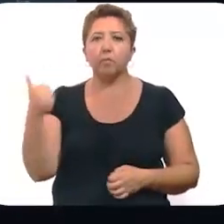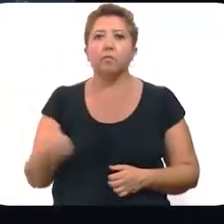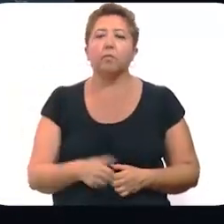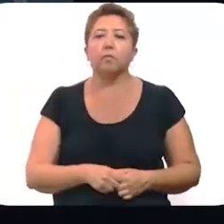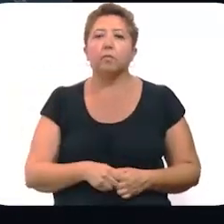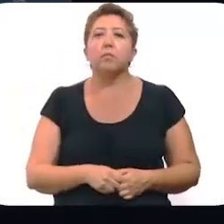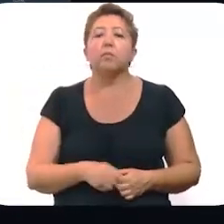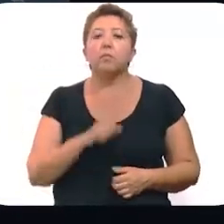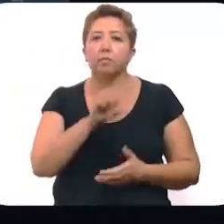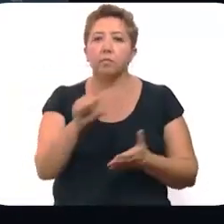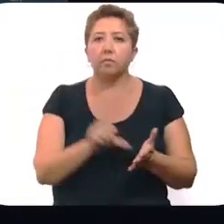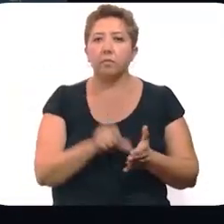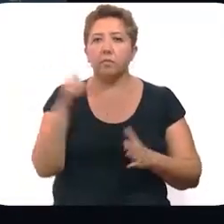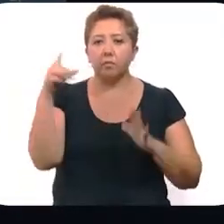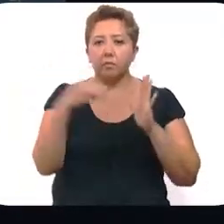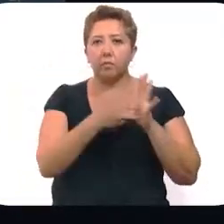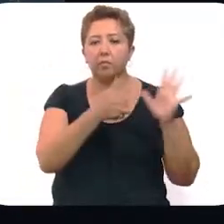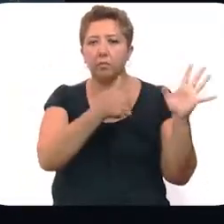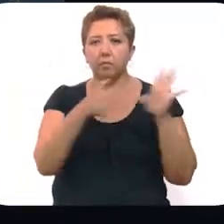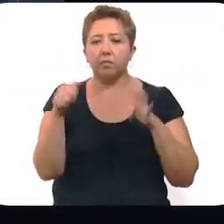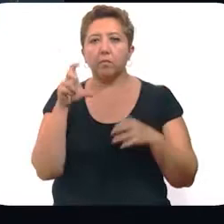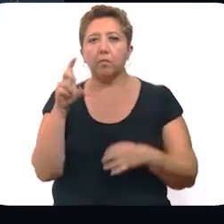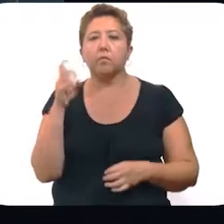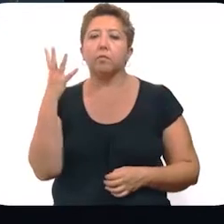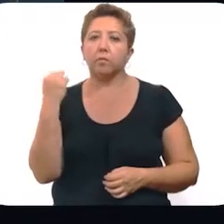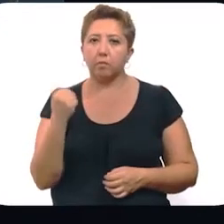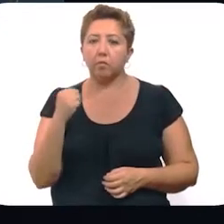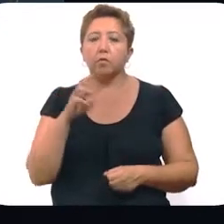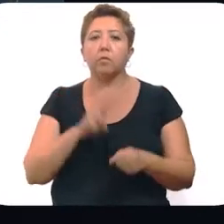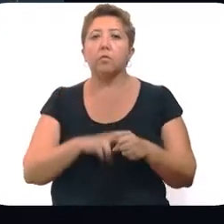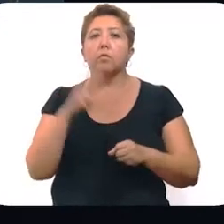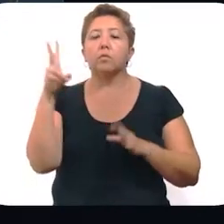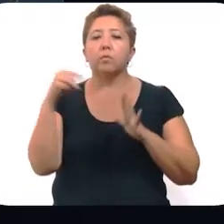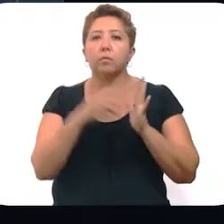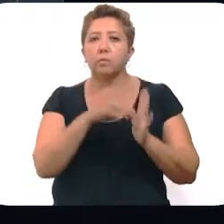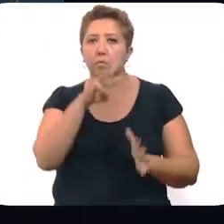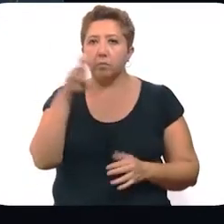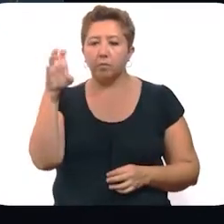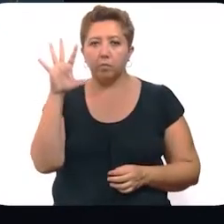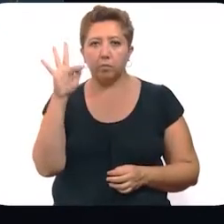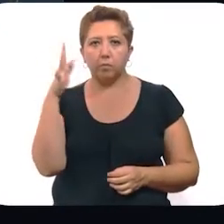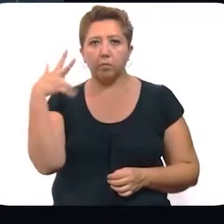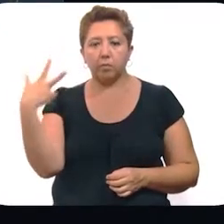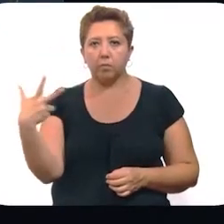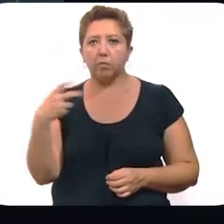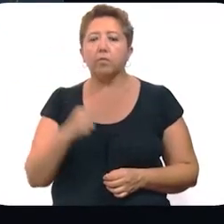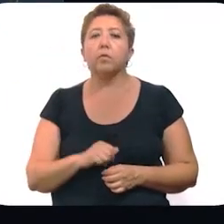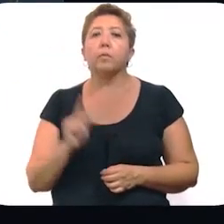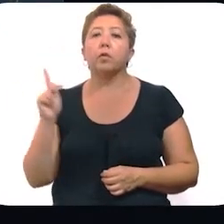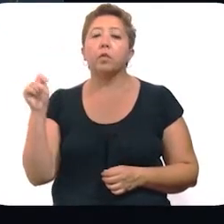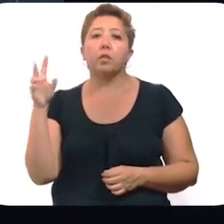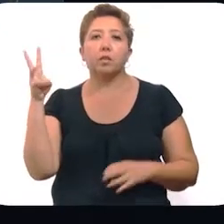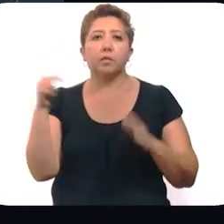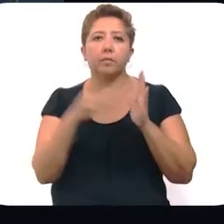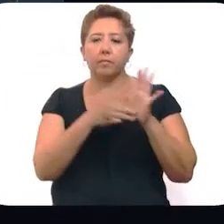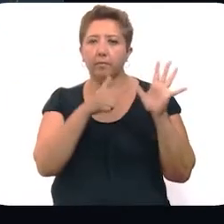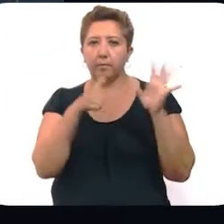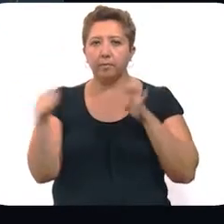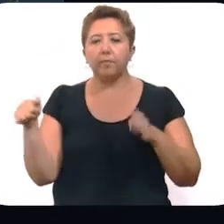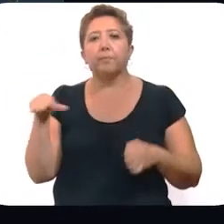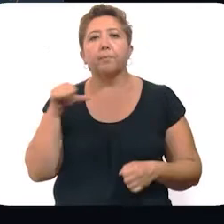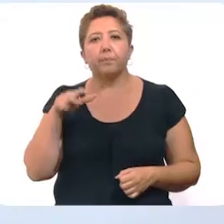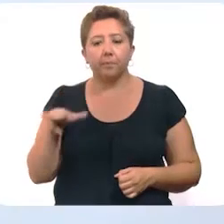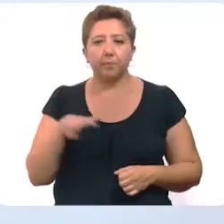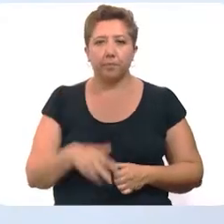4.766, en la zona centro, 1.639, en la zona sur, 2.348 y en la zona poniente,